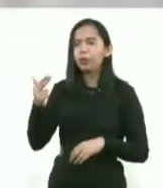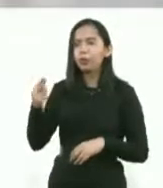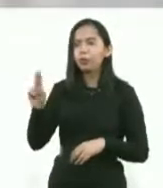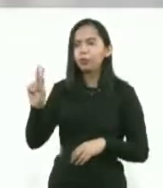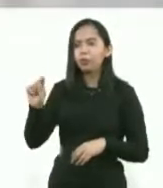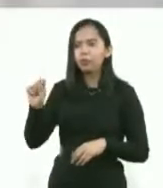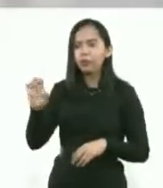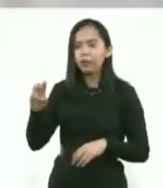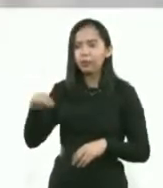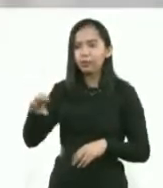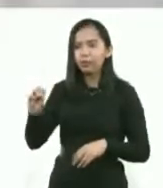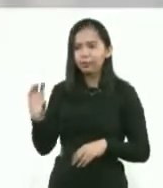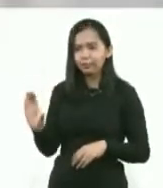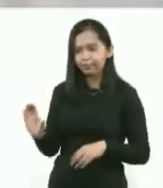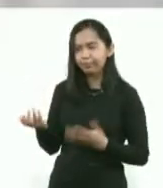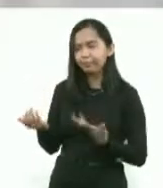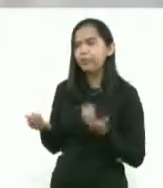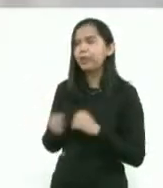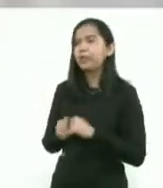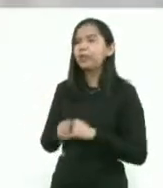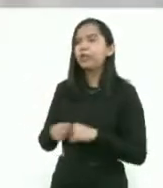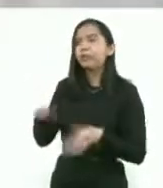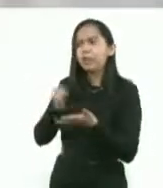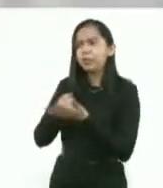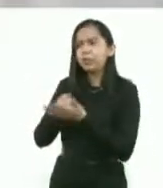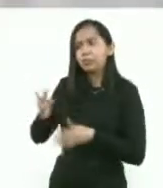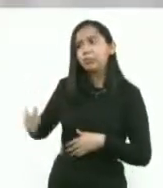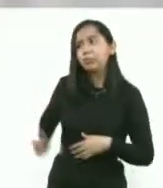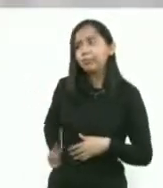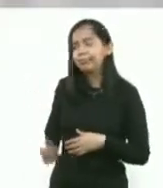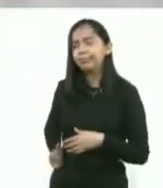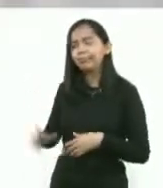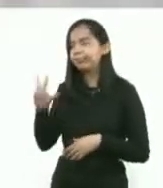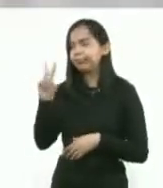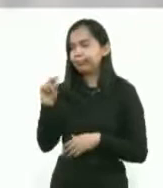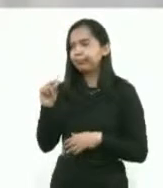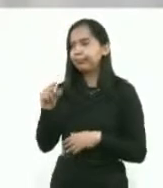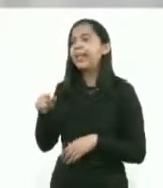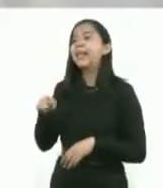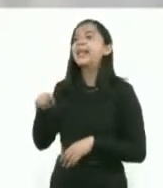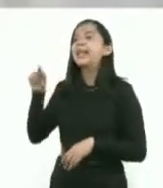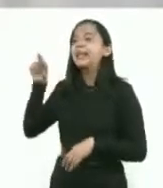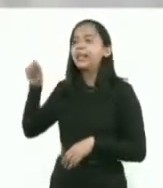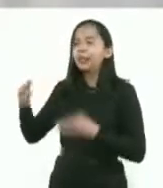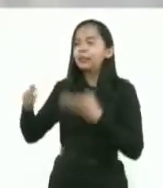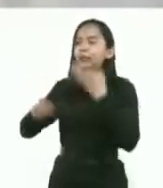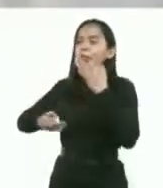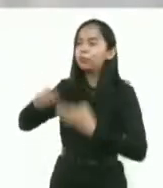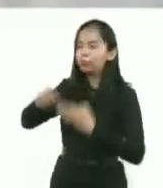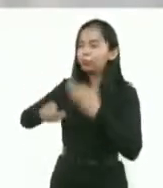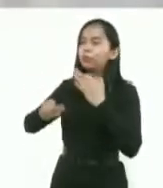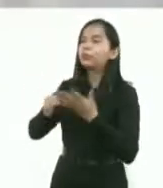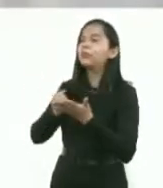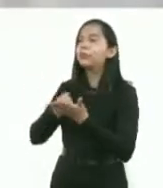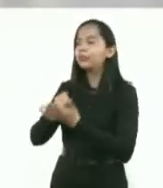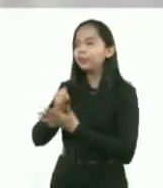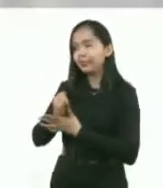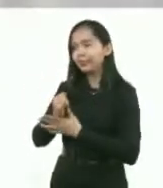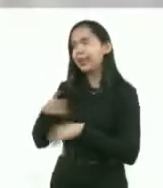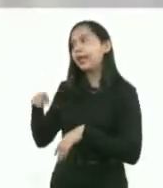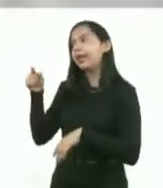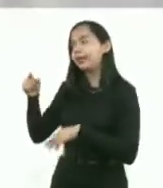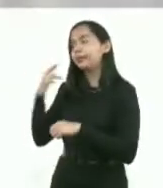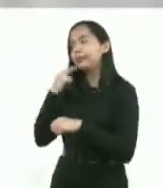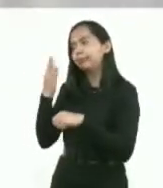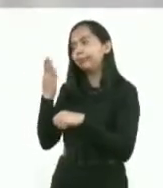no, repito, no es una decisión del gobierno, es una decisión del Poder Judicial y por eso está en manos de la justicia y